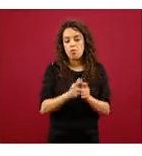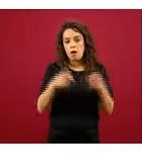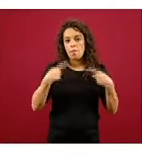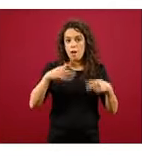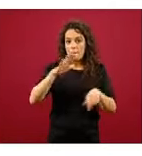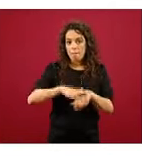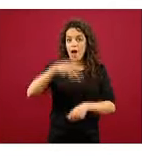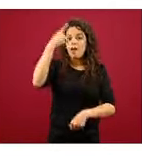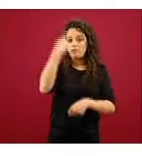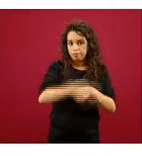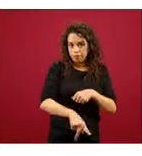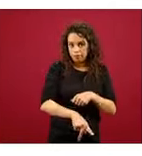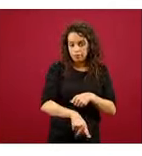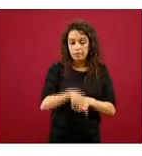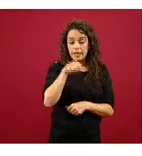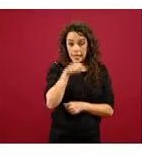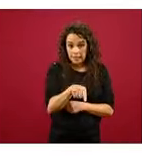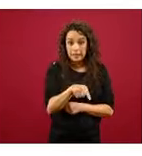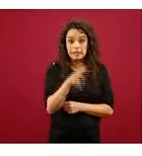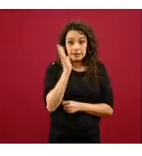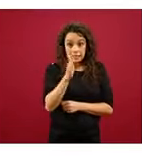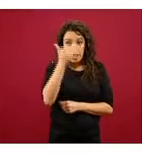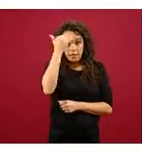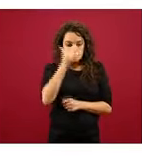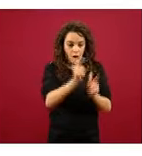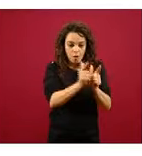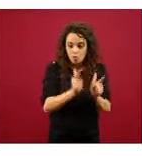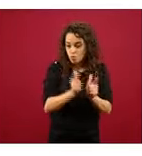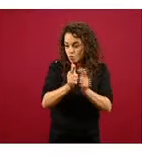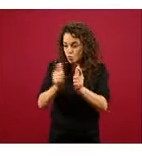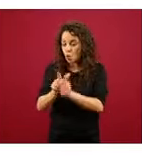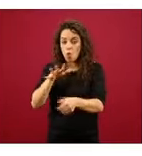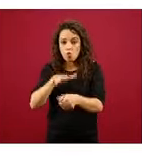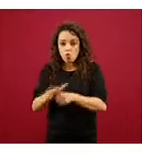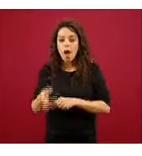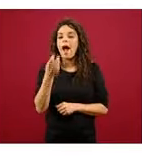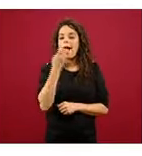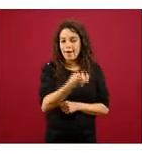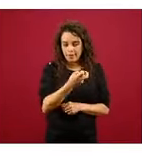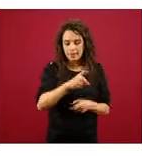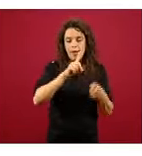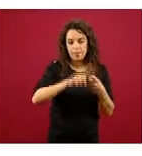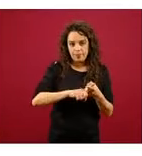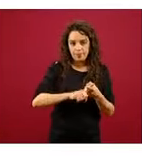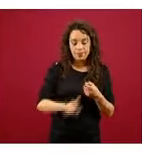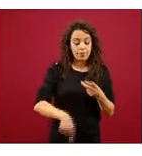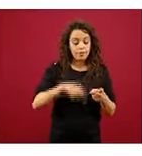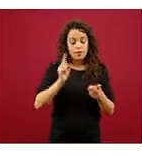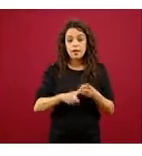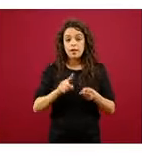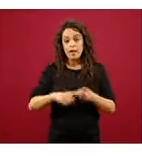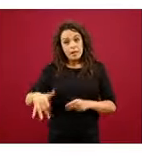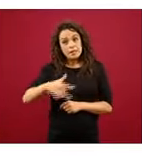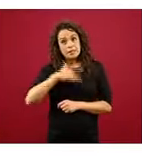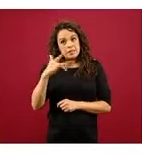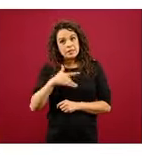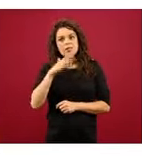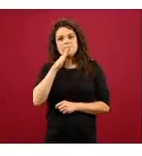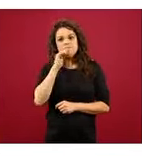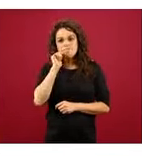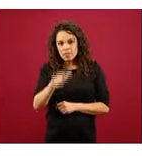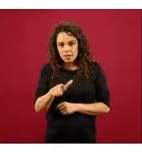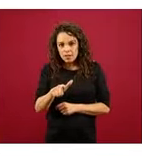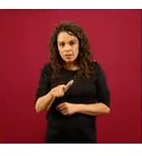pandemia. Ya bien identificado estos grupos que ya mencionamos. Ante los primeros síntomas, en particular en este